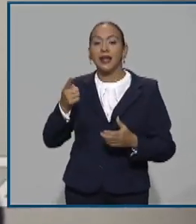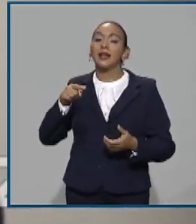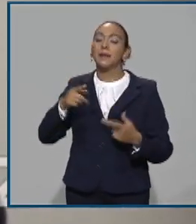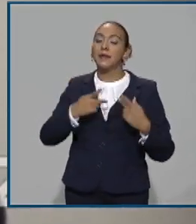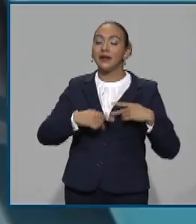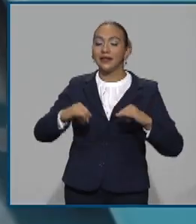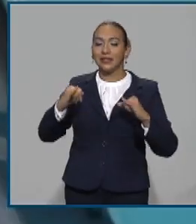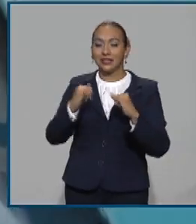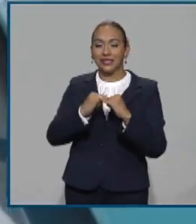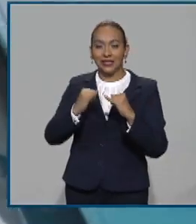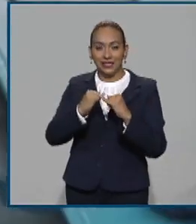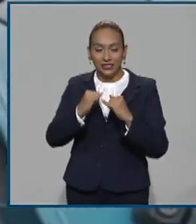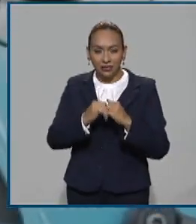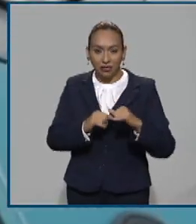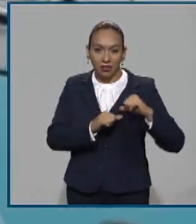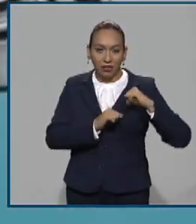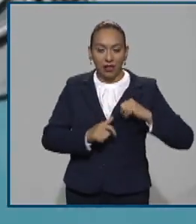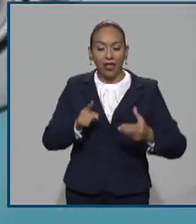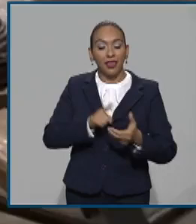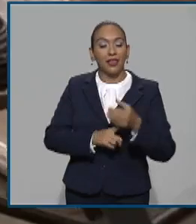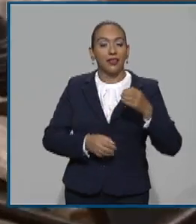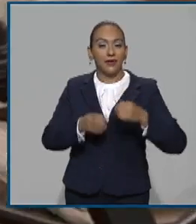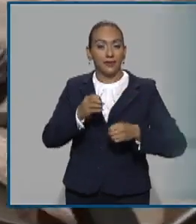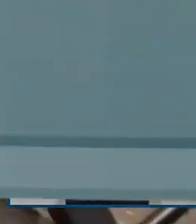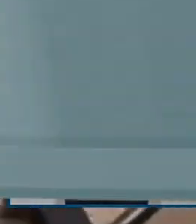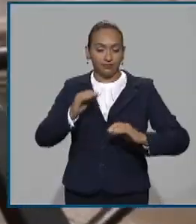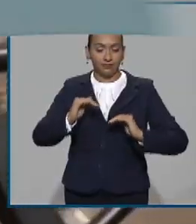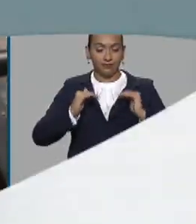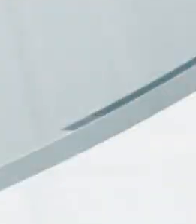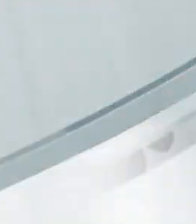Estudios Constitucionales de la Suprema Corte.